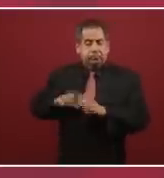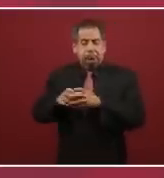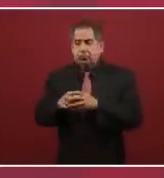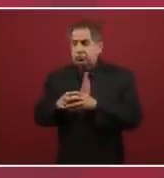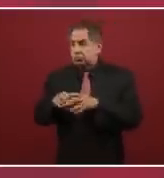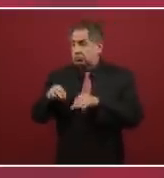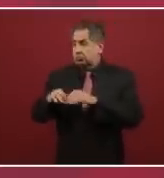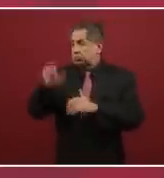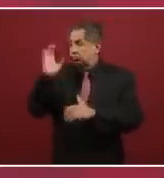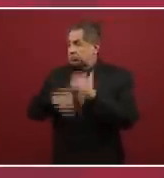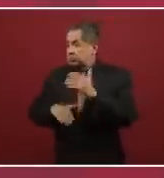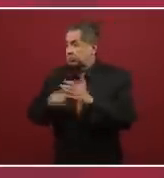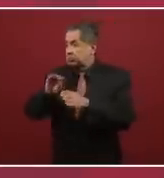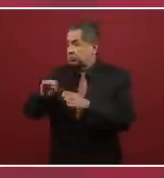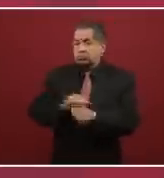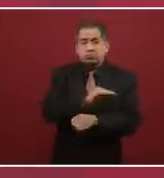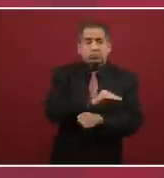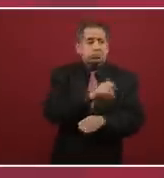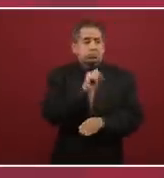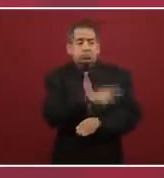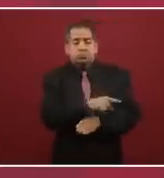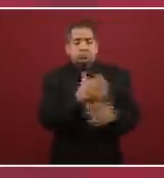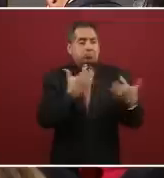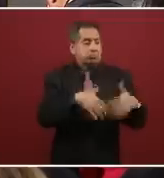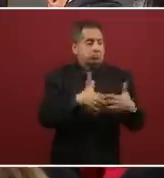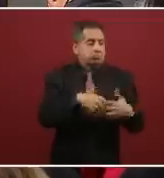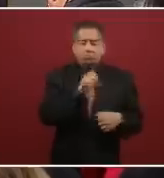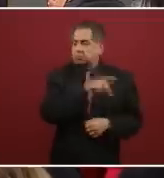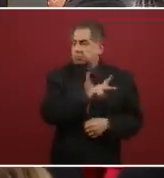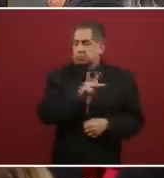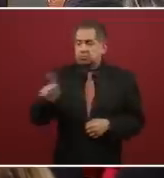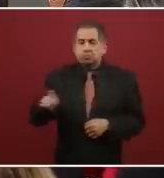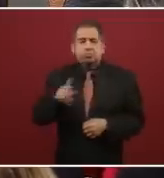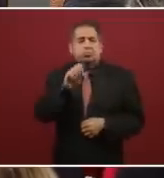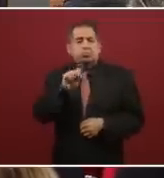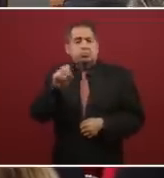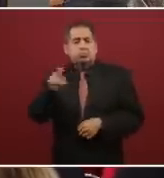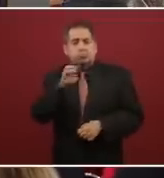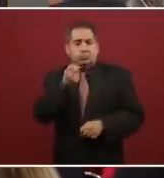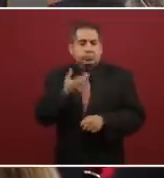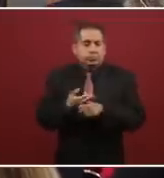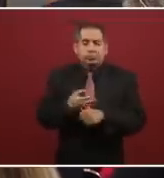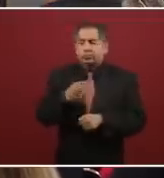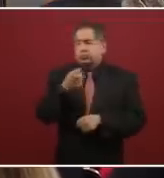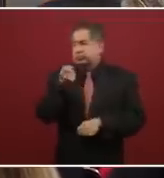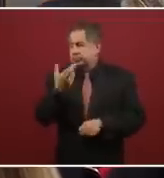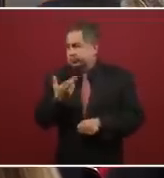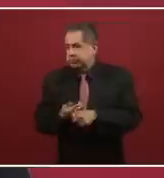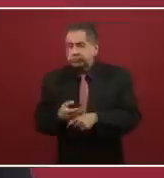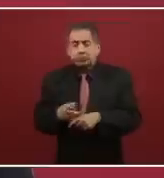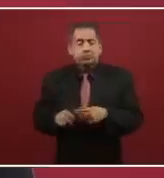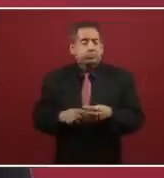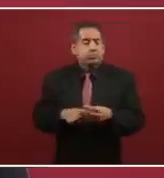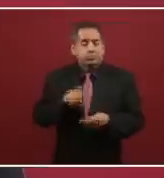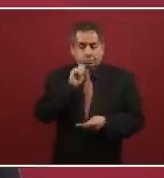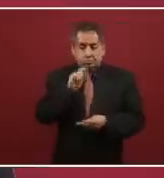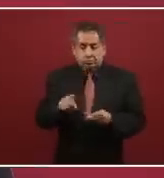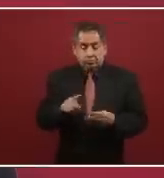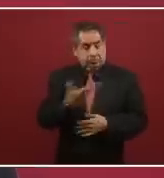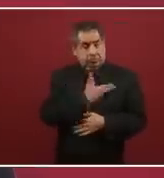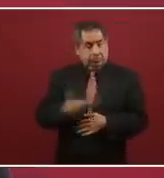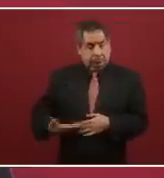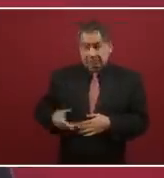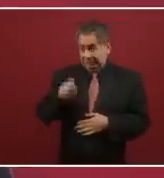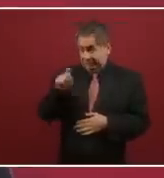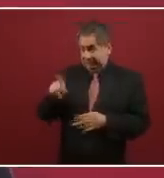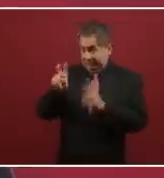trabajar a las empresas, subsecretarios, secretarios, hasta